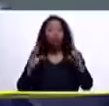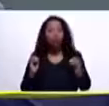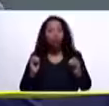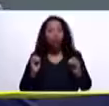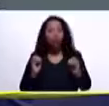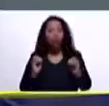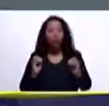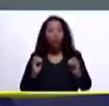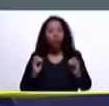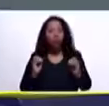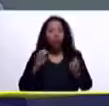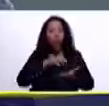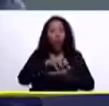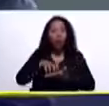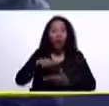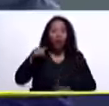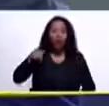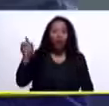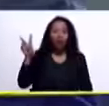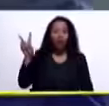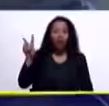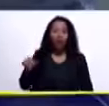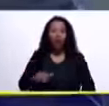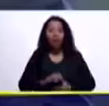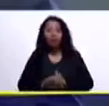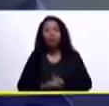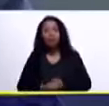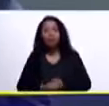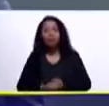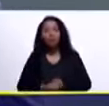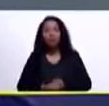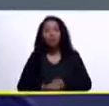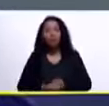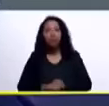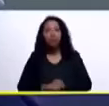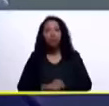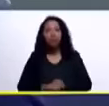a todos los estados del país. De tal manera que,